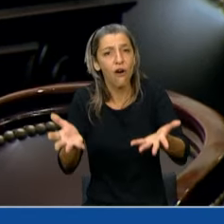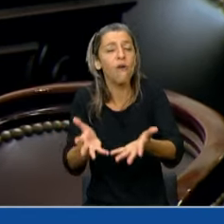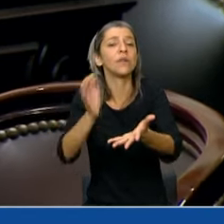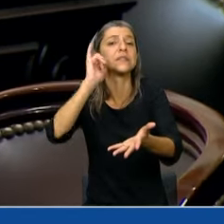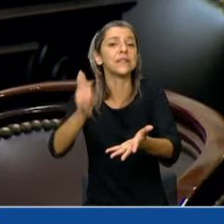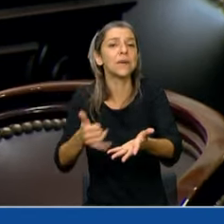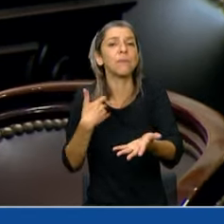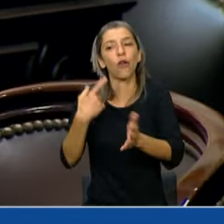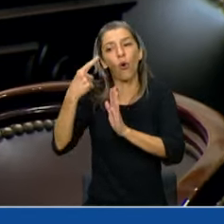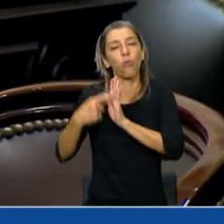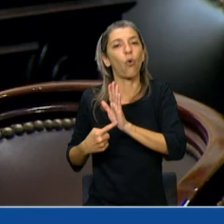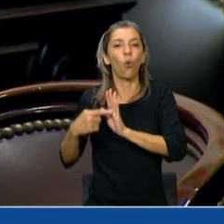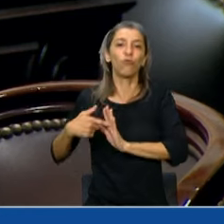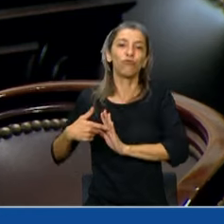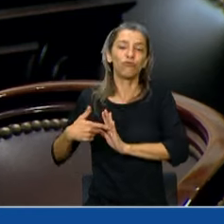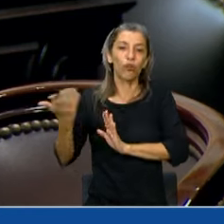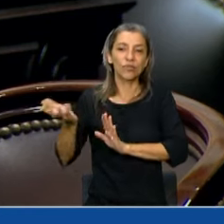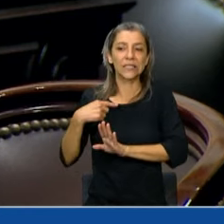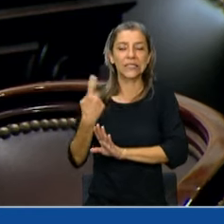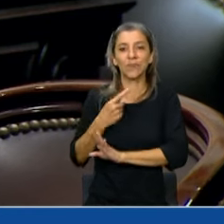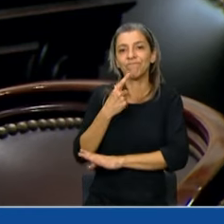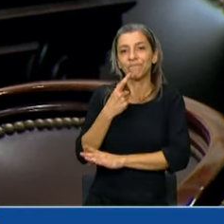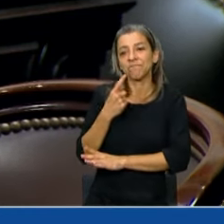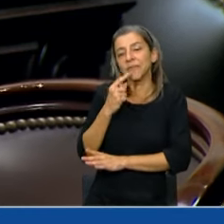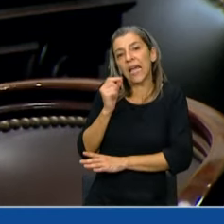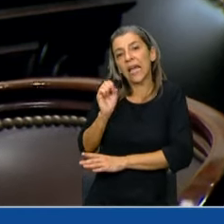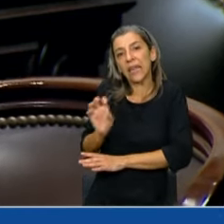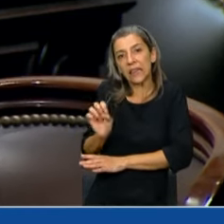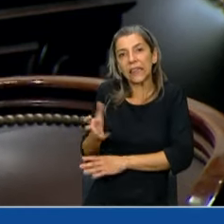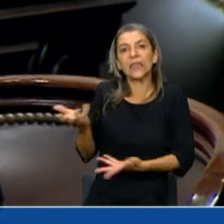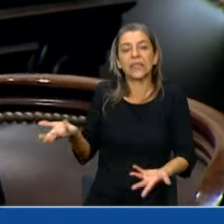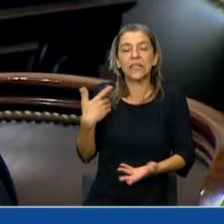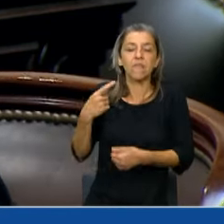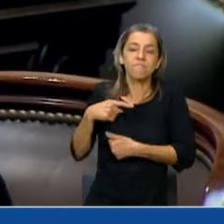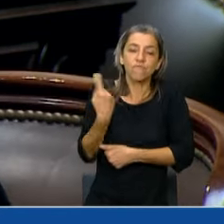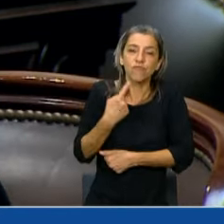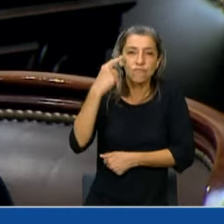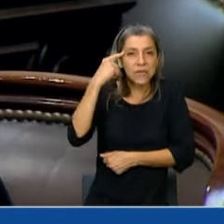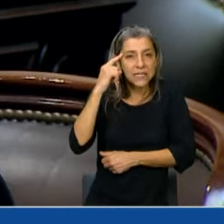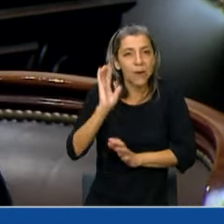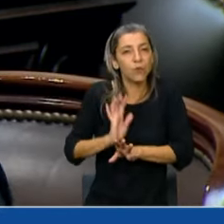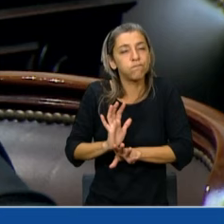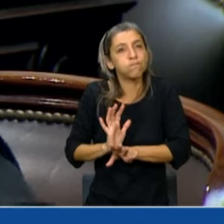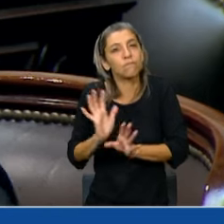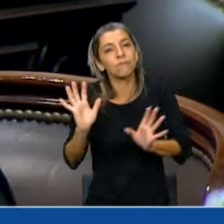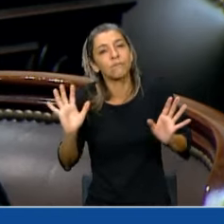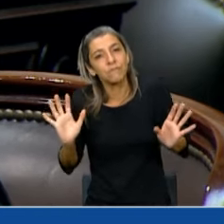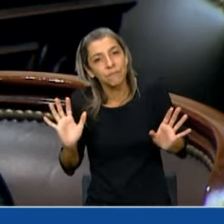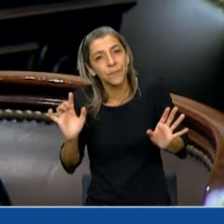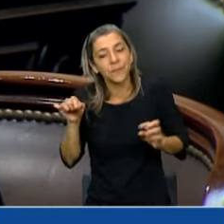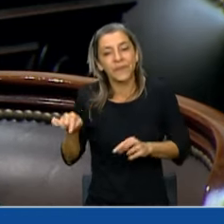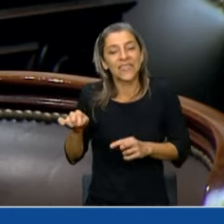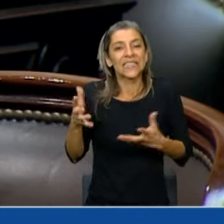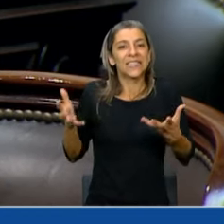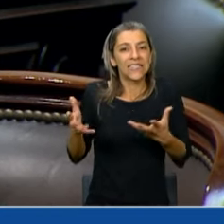críticas que tienen que ver que para nosotros este proyecto cierra demasiado ahoga